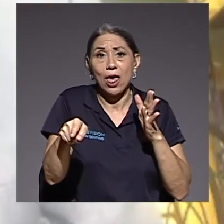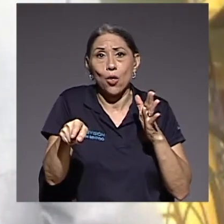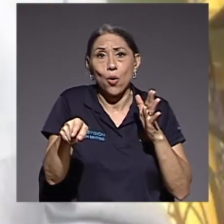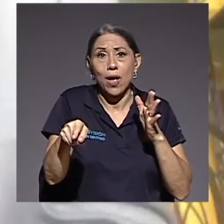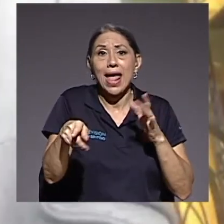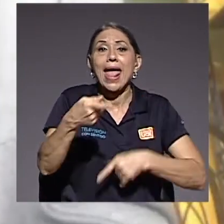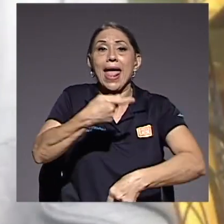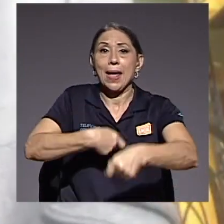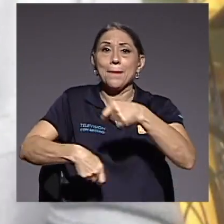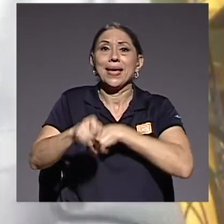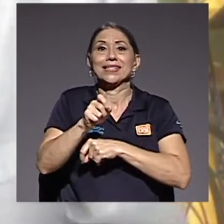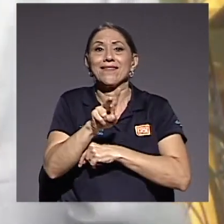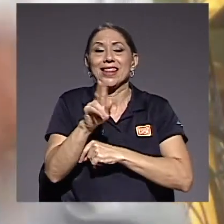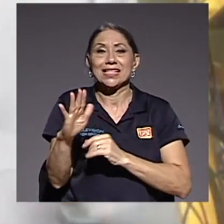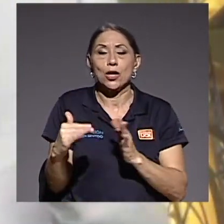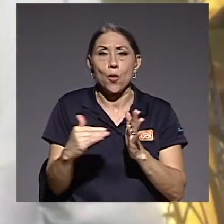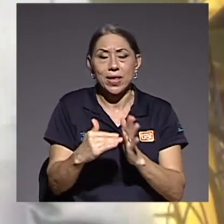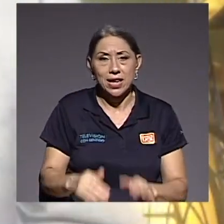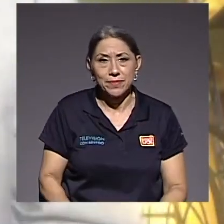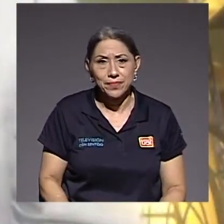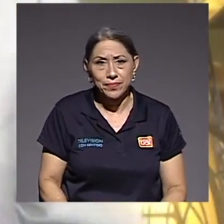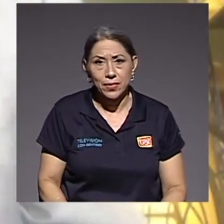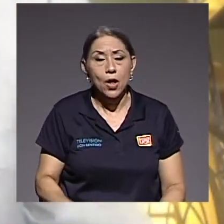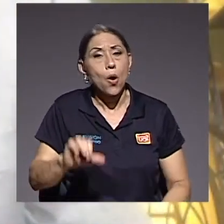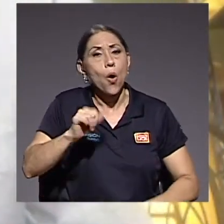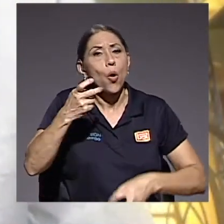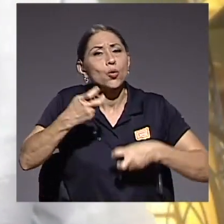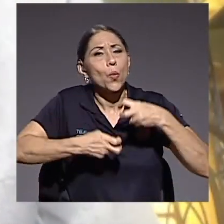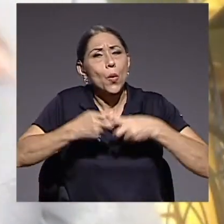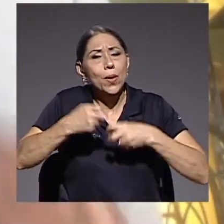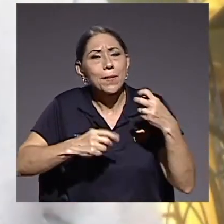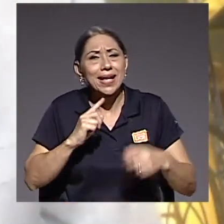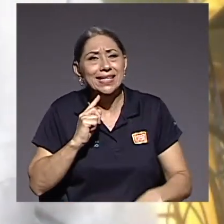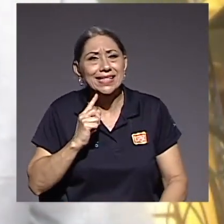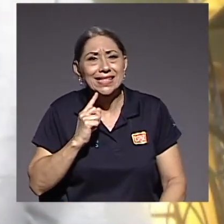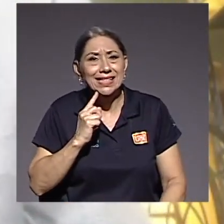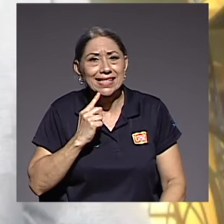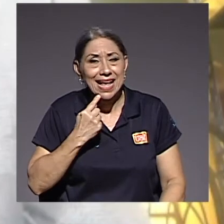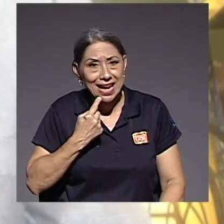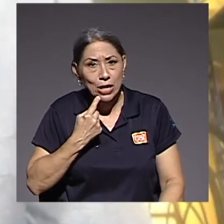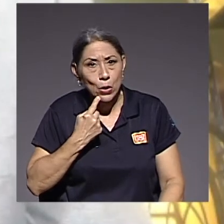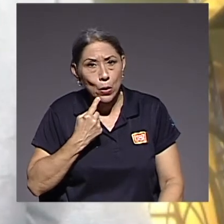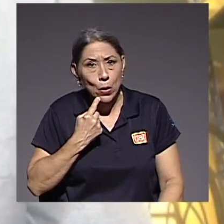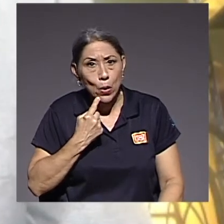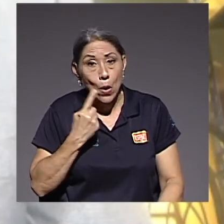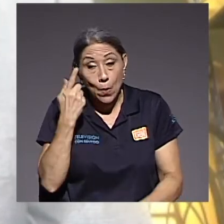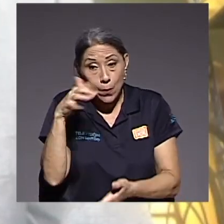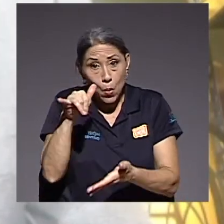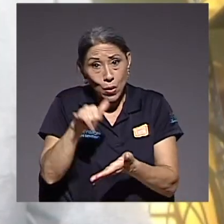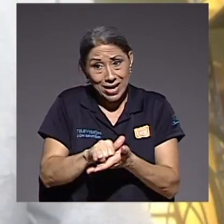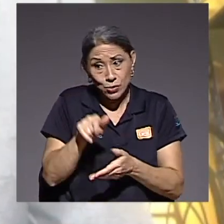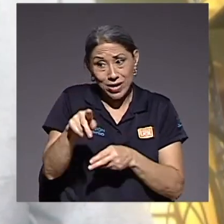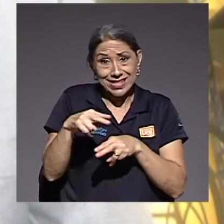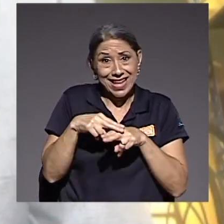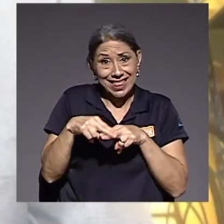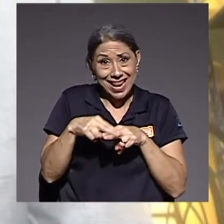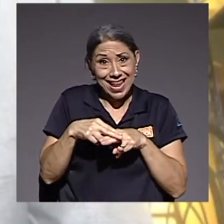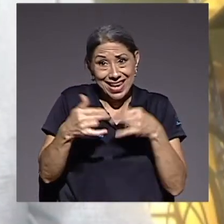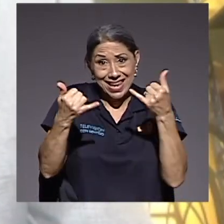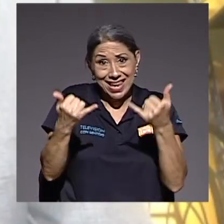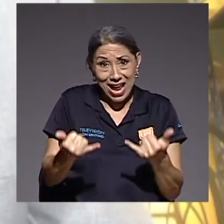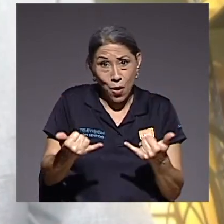25.000. Y el otro problema muy serio es que por eso es que este tren que están poniendo, que debe ser